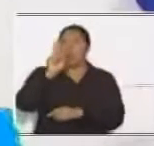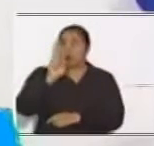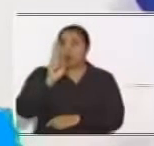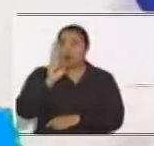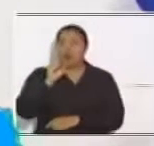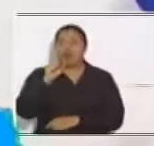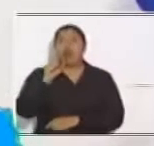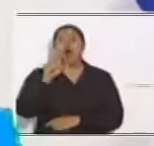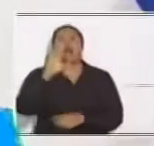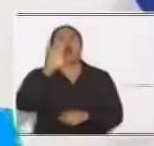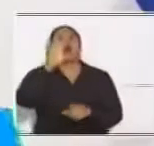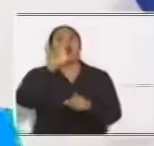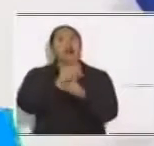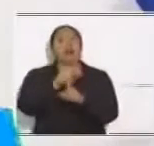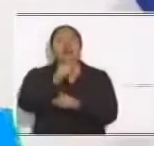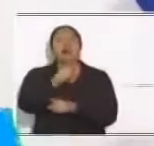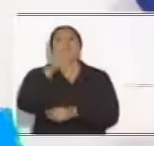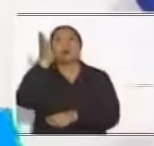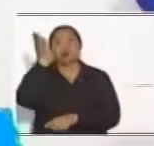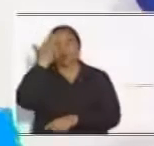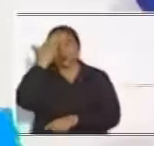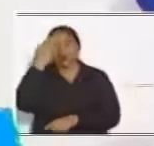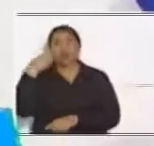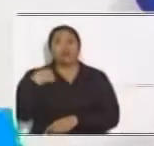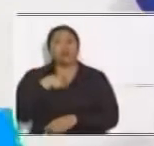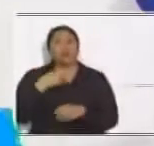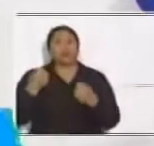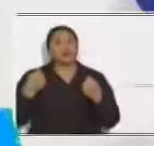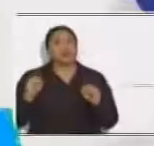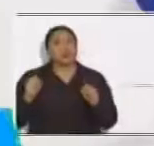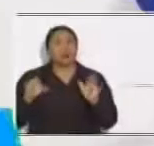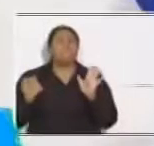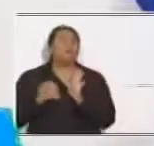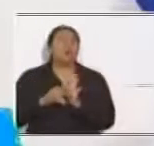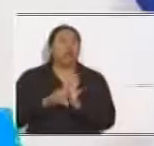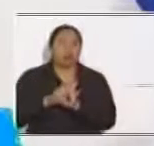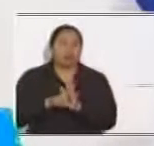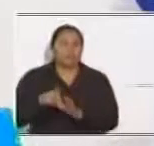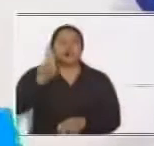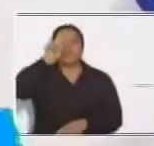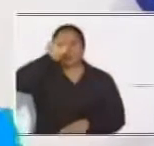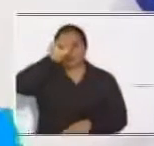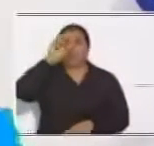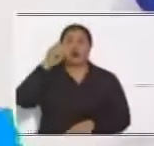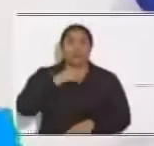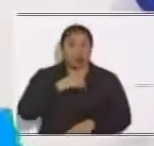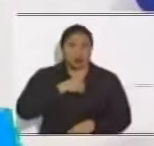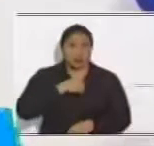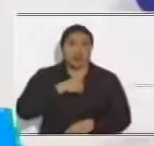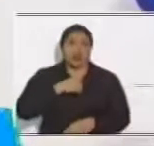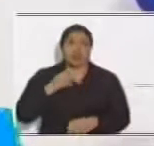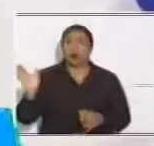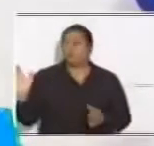estaban haciendo. Por ejemplo, en Egipto, cuando querían construir una pirámide,